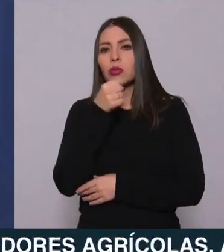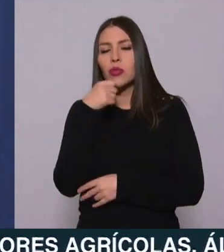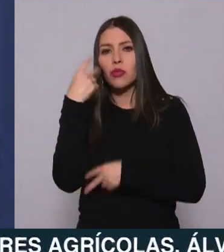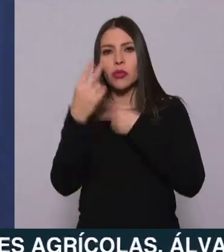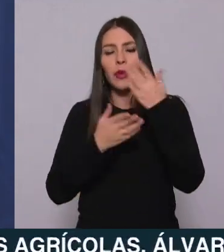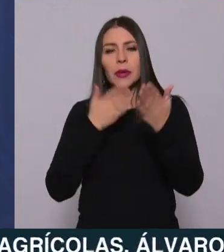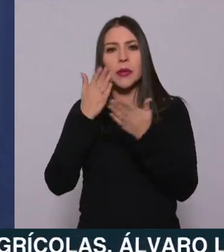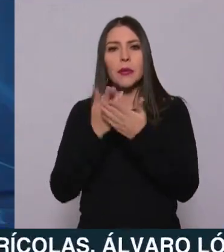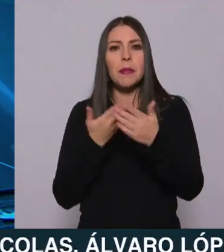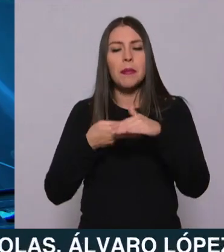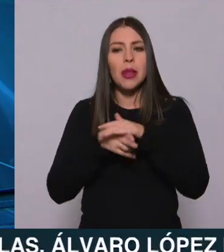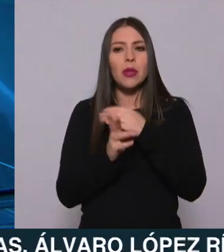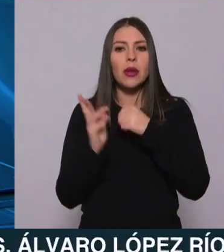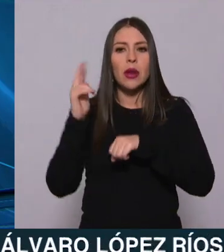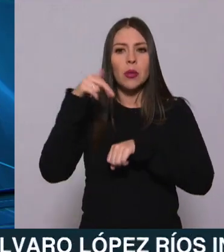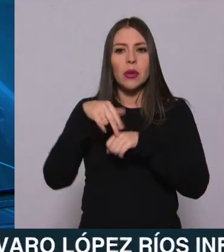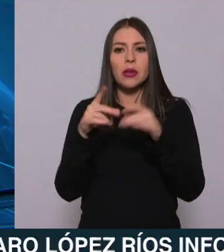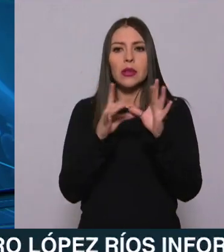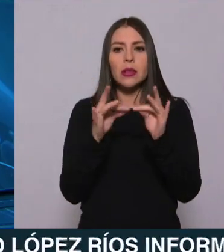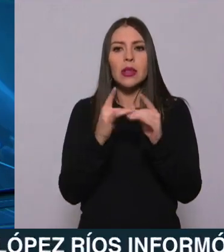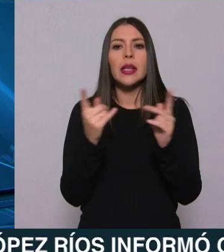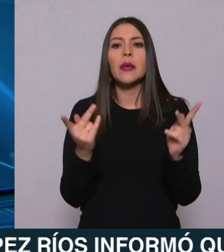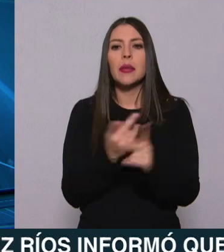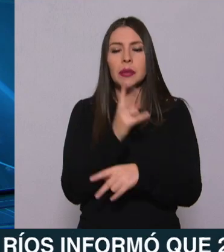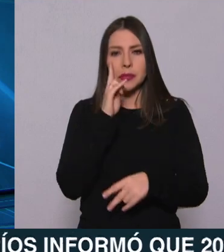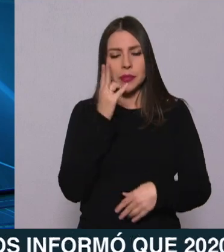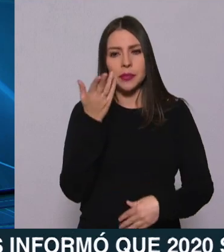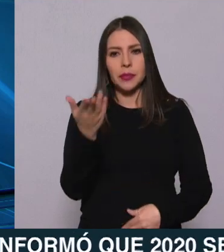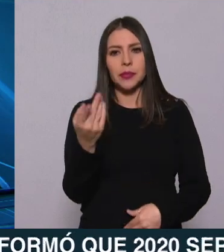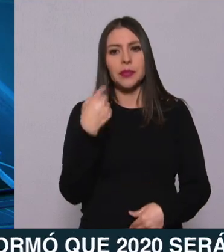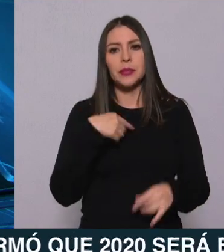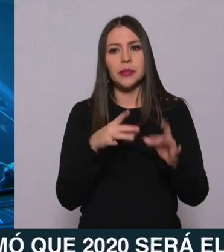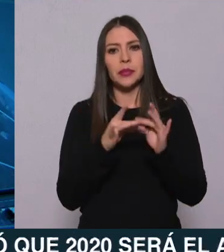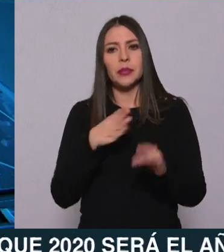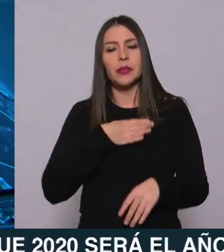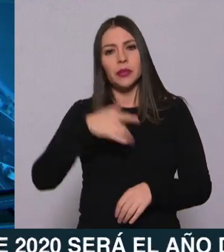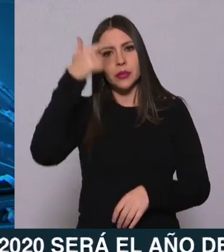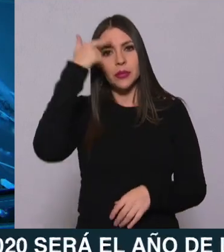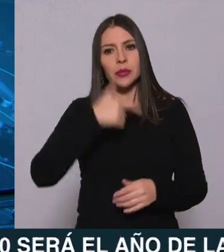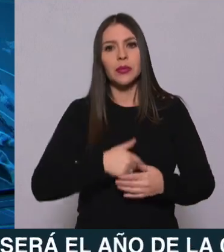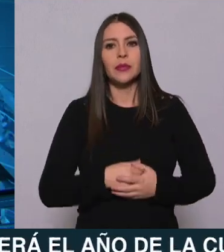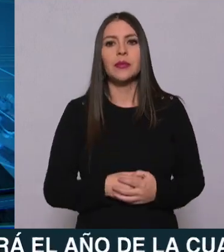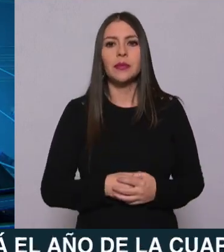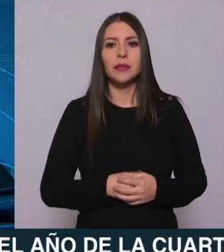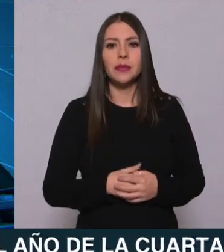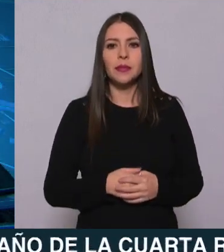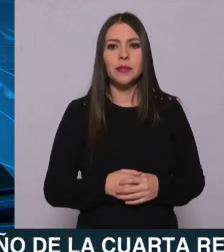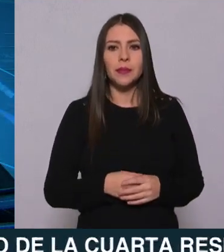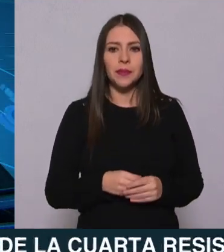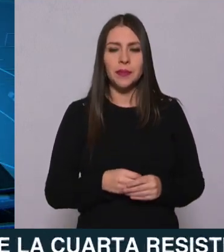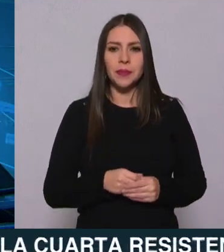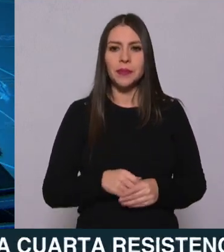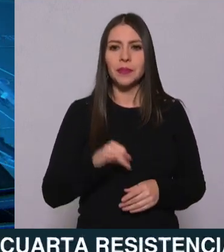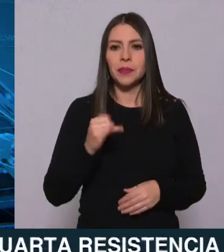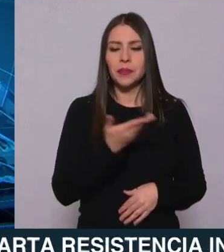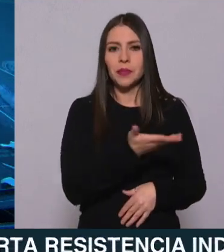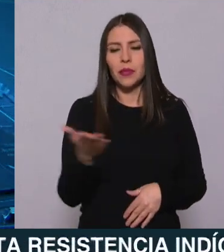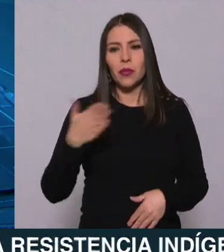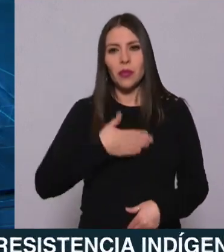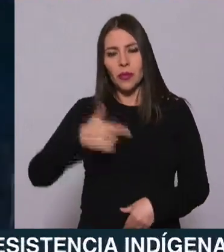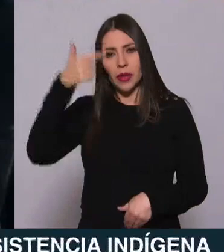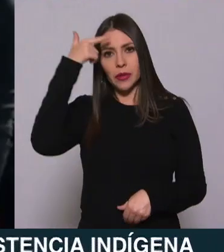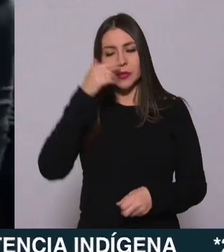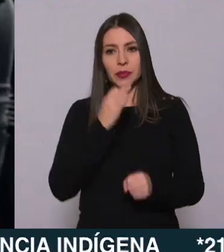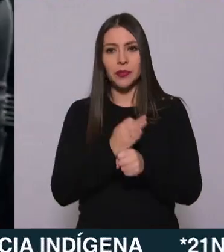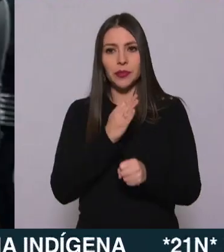Revolución con los pormenores de lo que sucedió. Vamos a escuchar tu reporte, Víctor. Muy buenas noches. Así es, Feli, Juan, muy buenas noches. Nos encontramos